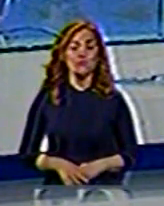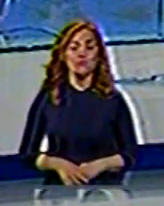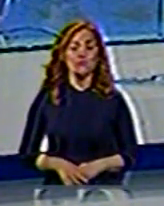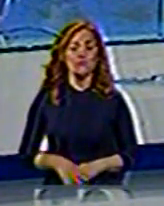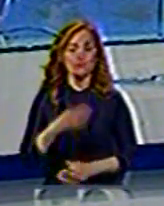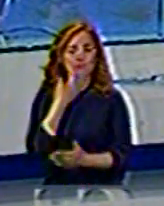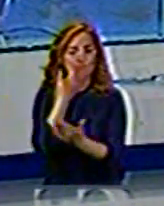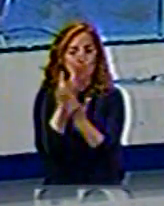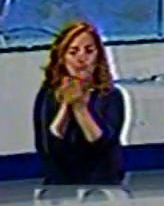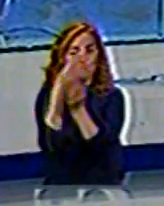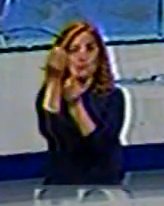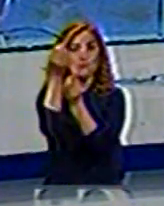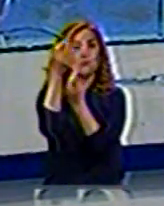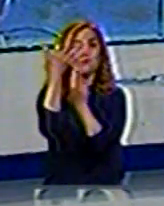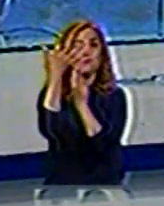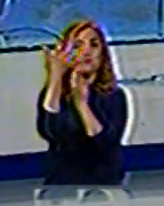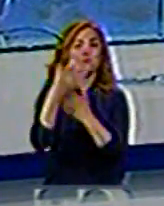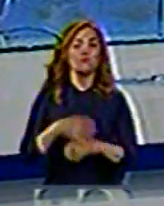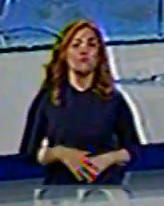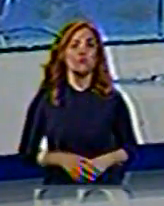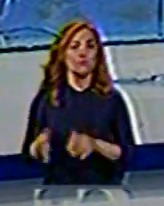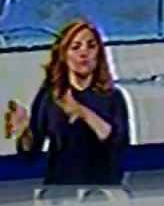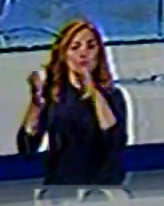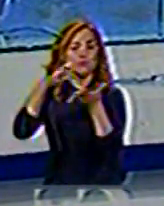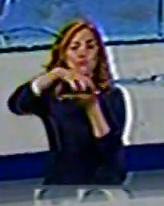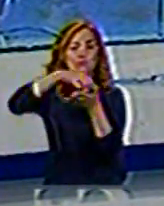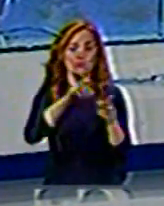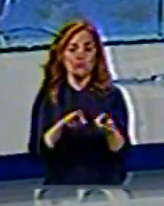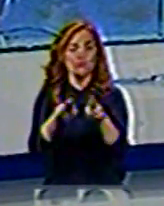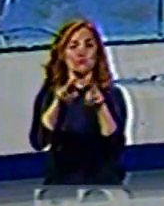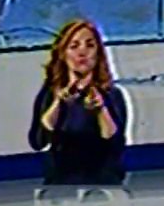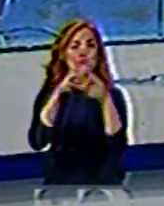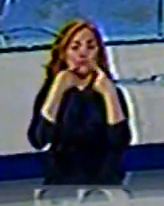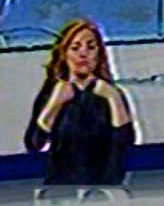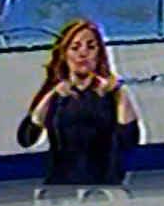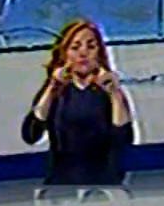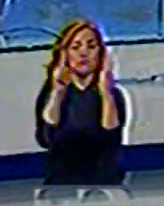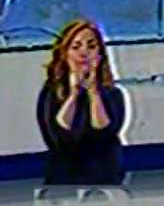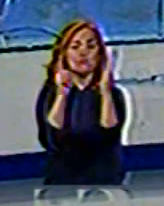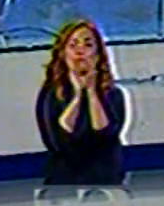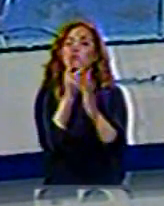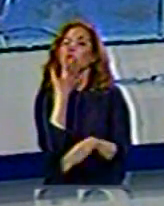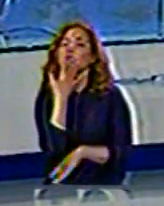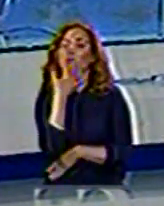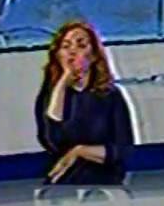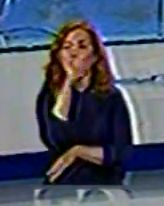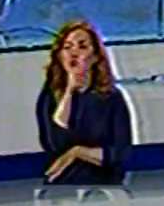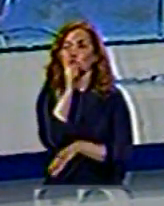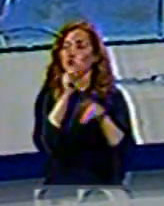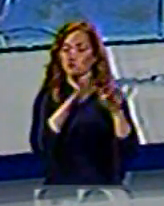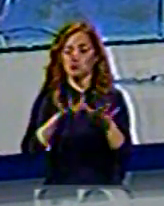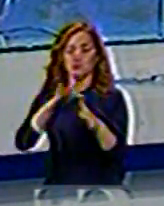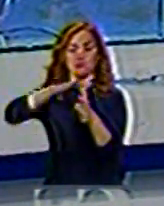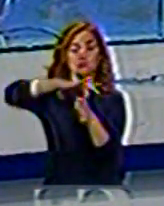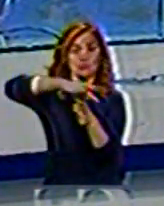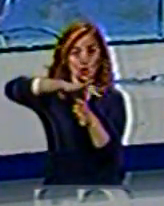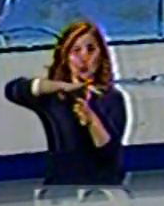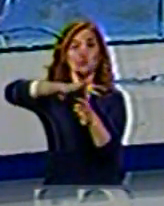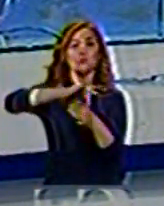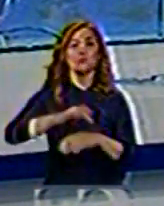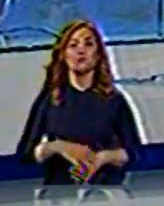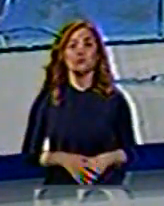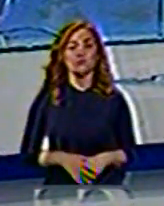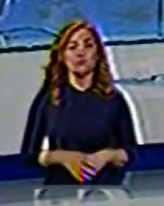Muchísimas gracias, Joana, por ese reporte. Asimismo, la provincia de Los Ríos fue declarada en alerta naranja por la Secretaría de Gestión de Riesgos por